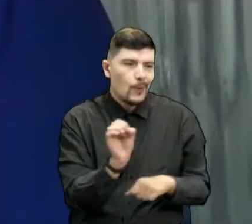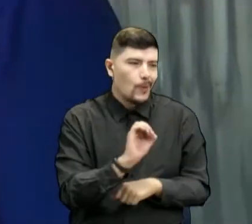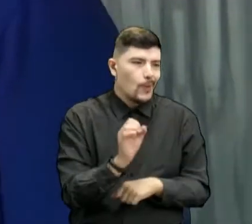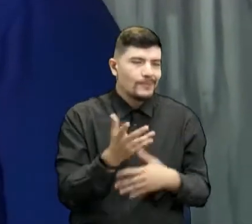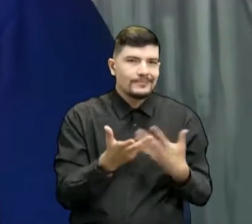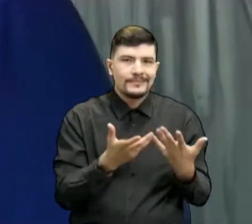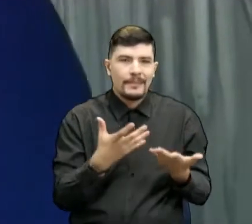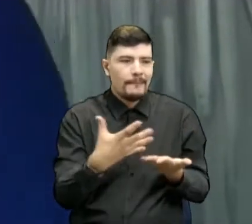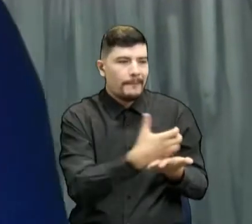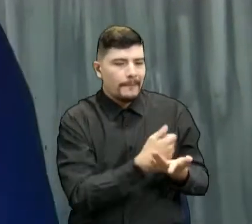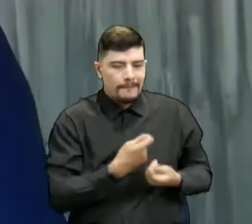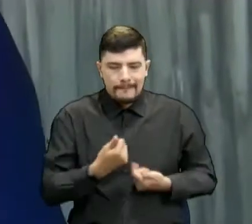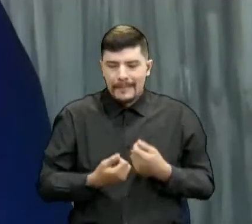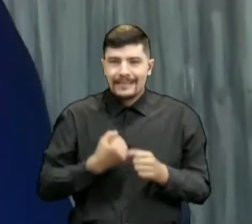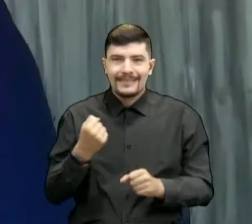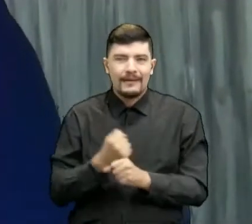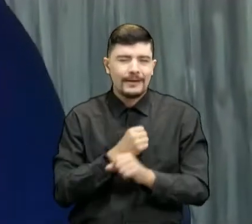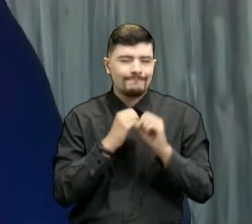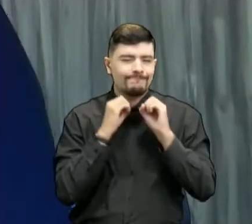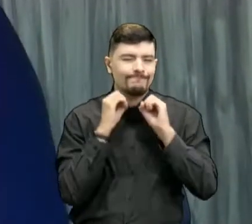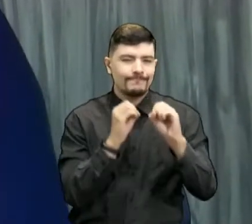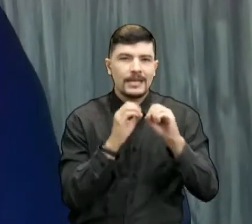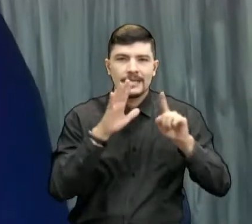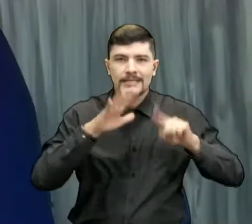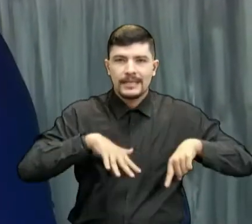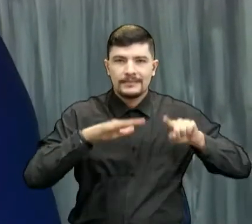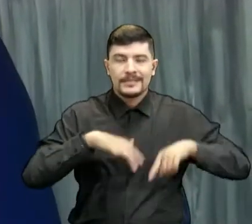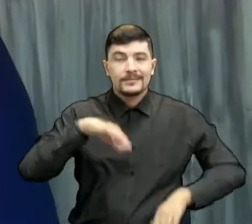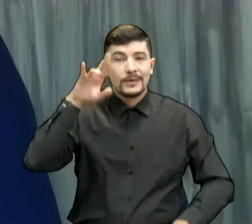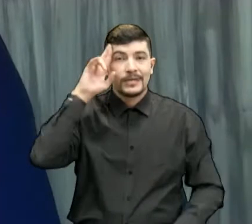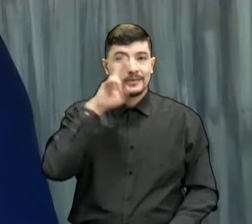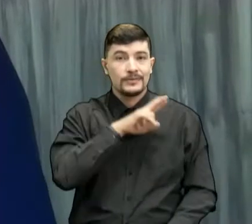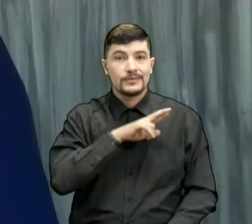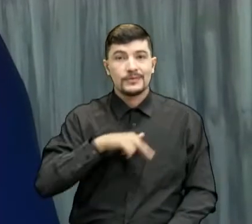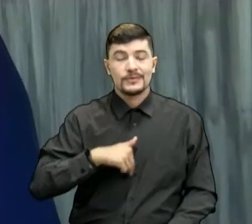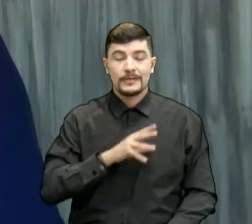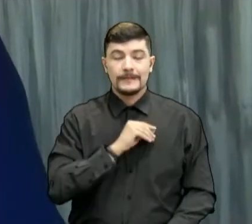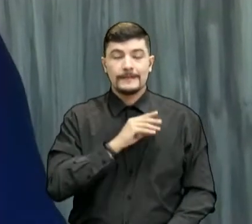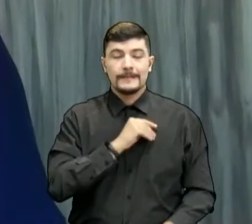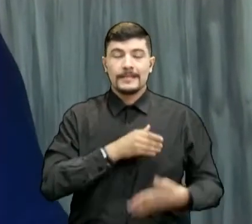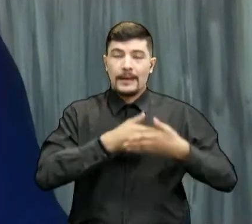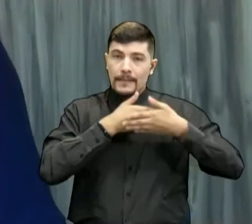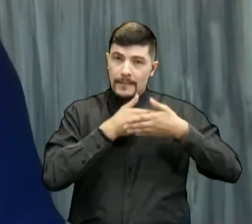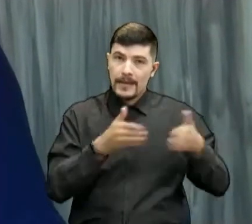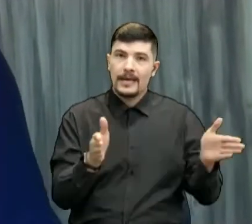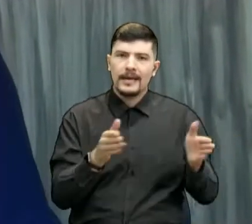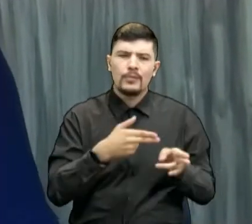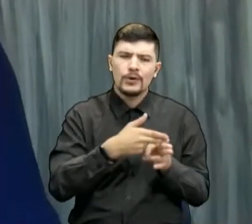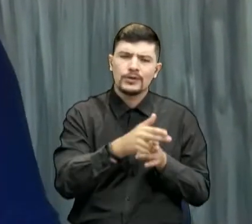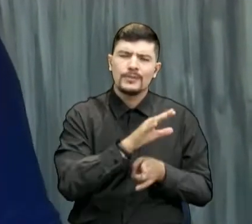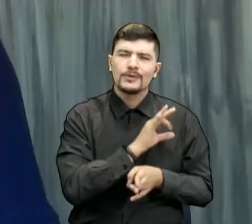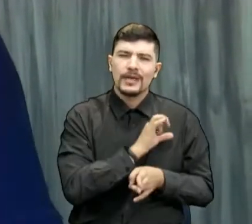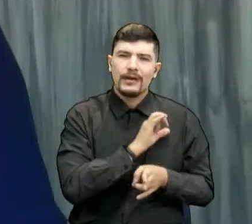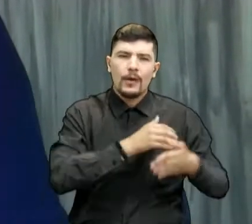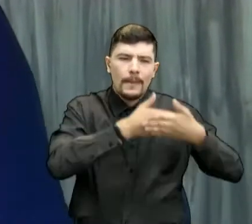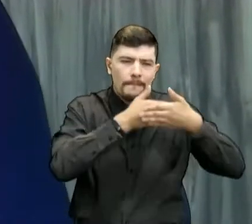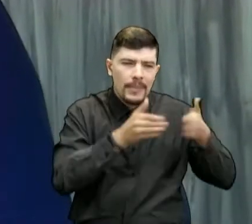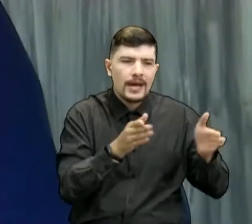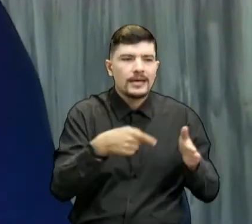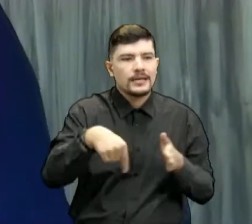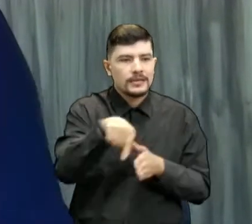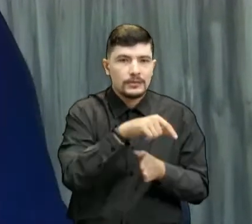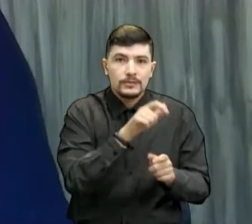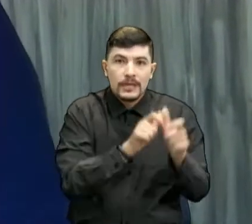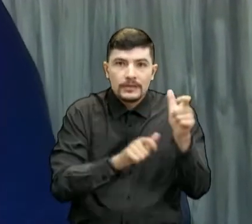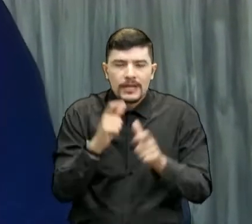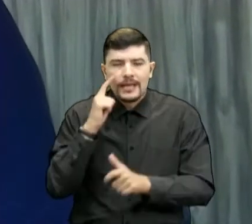ningún ingreso. Entonces nosotros vamos a abrir, a hacer una jornada pedagógica este sábado para que se den cuenta la seguridad que les vamos a